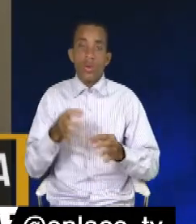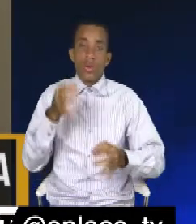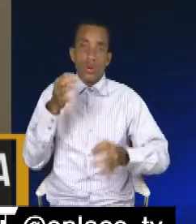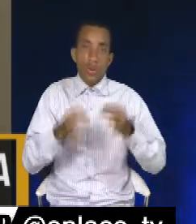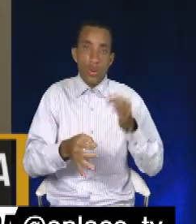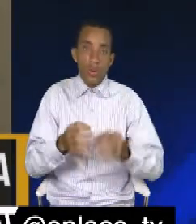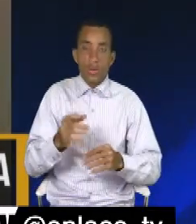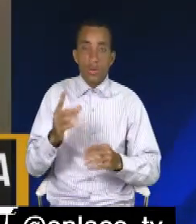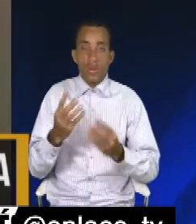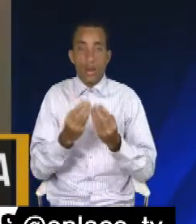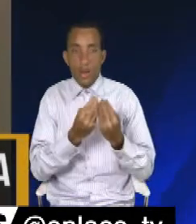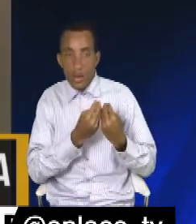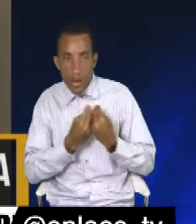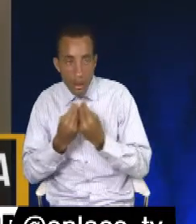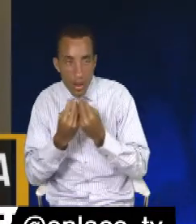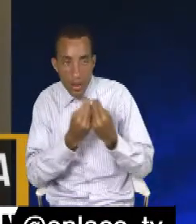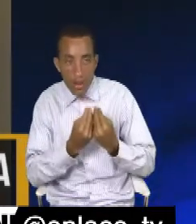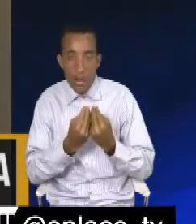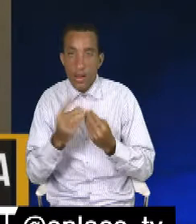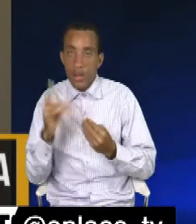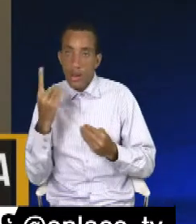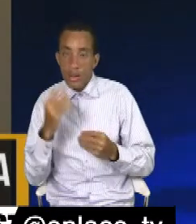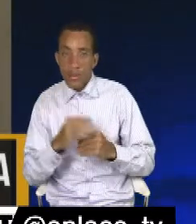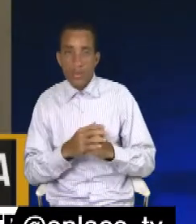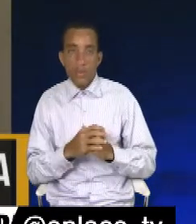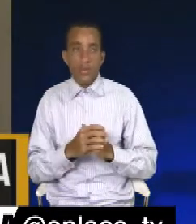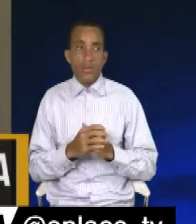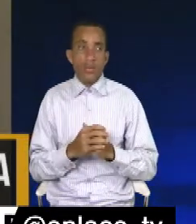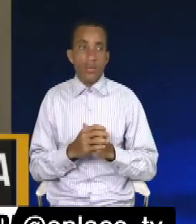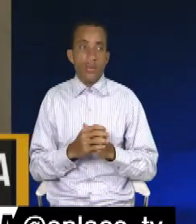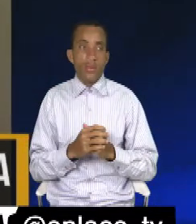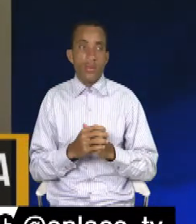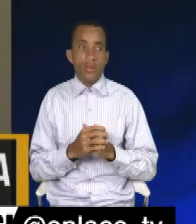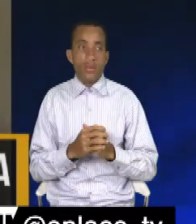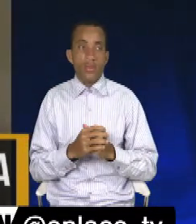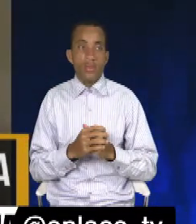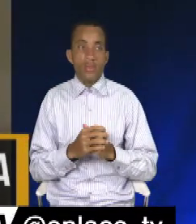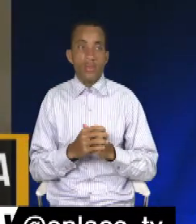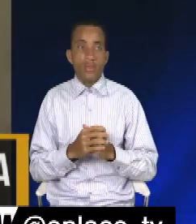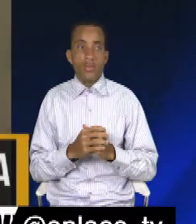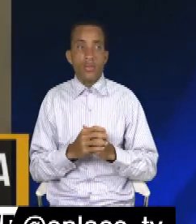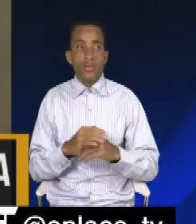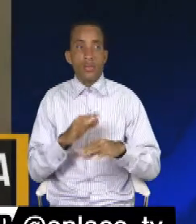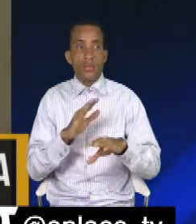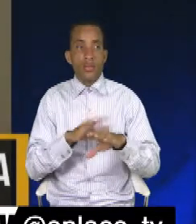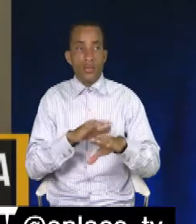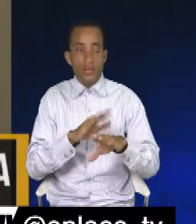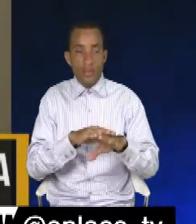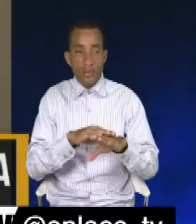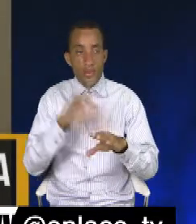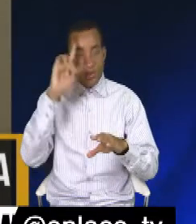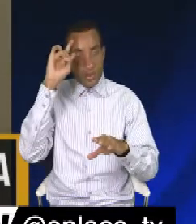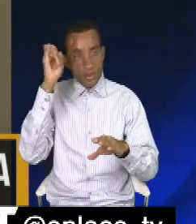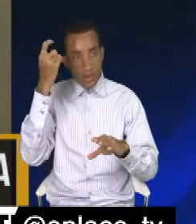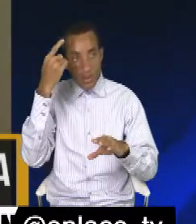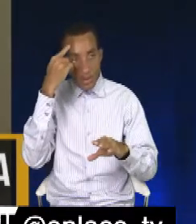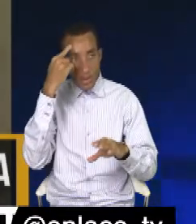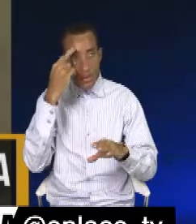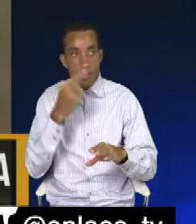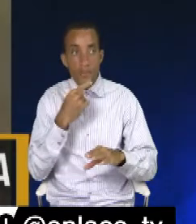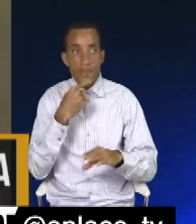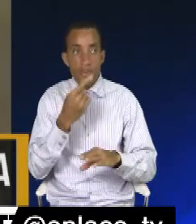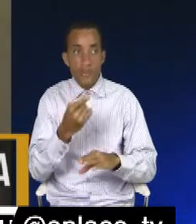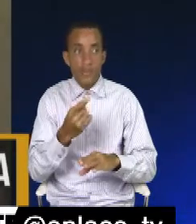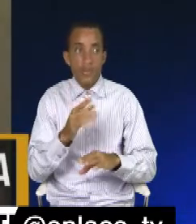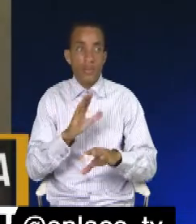Consejo Nacional Electoral. Me comuniqué la misma noche con el gobernador, le dije que haría